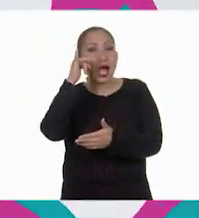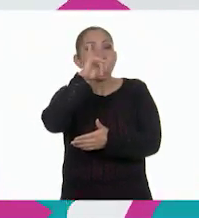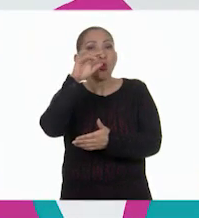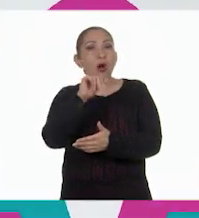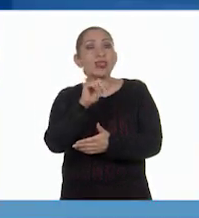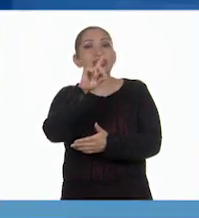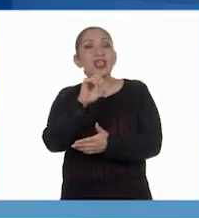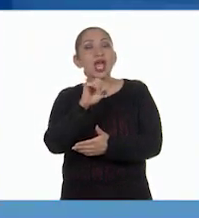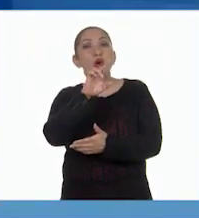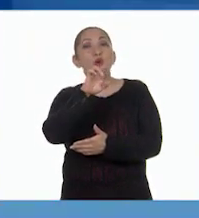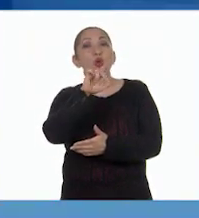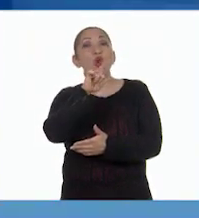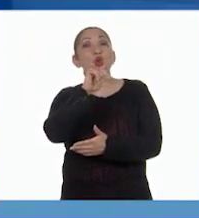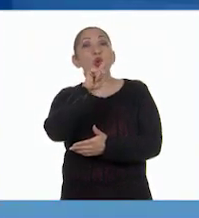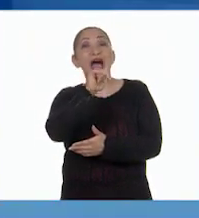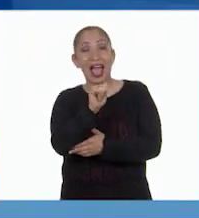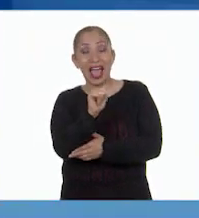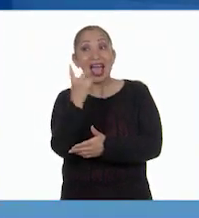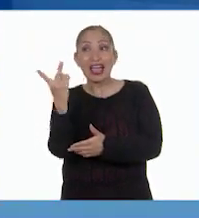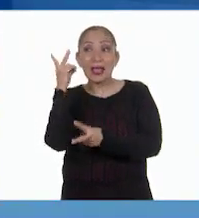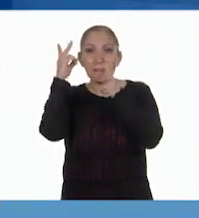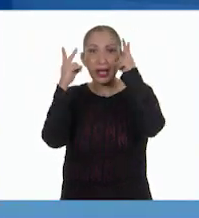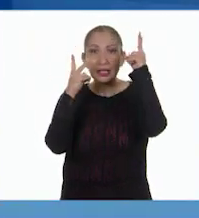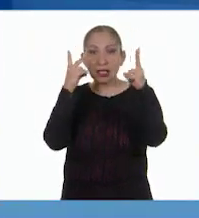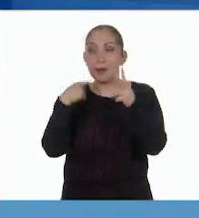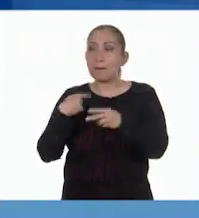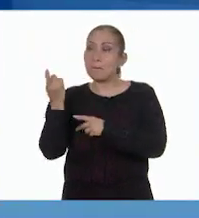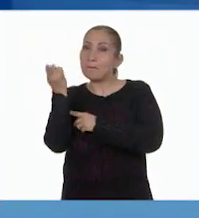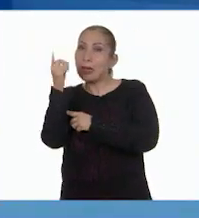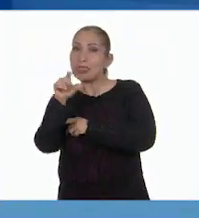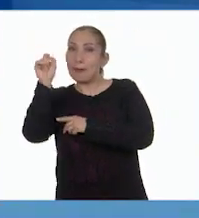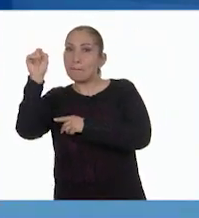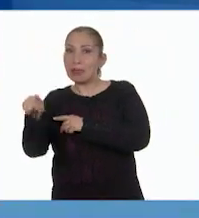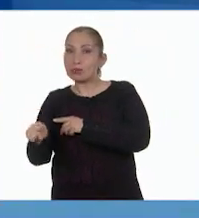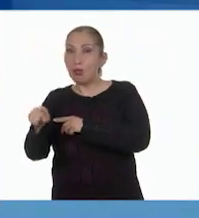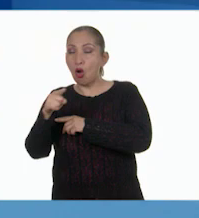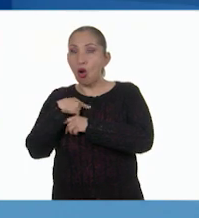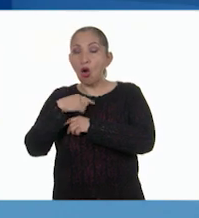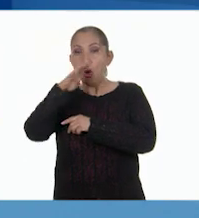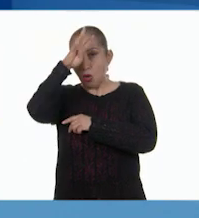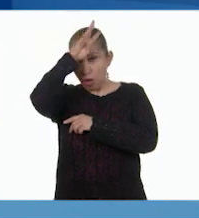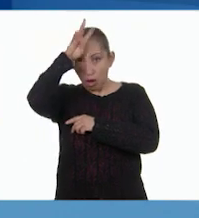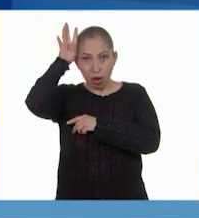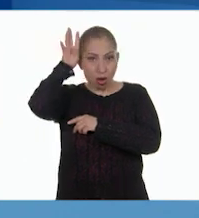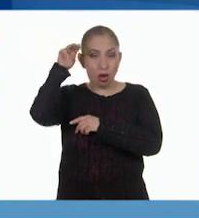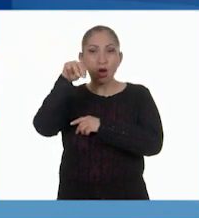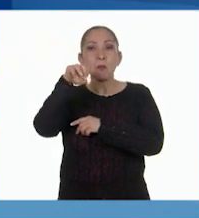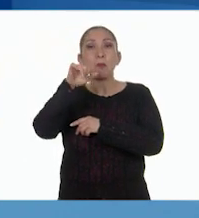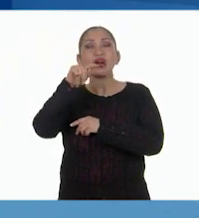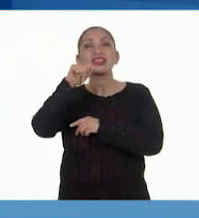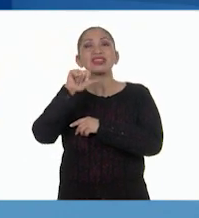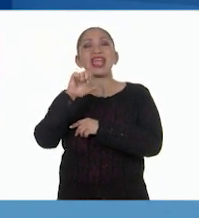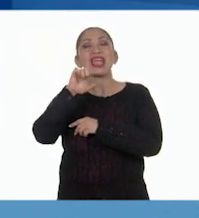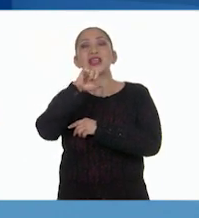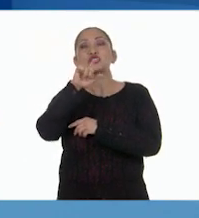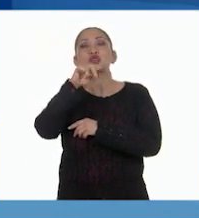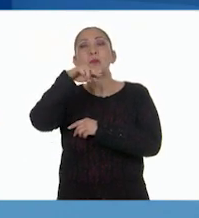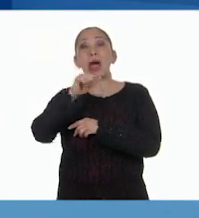Ulúa. Ahí fueron visitados por emisarios del mismísimo Moctezuma II, gobernante de los